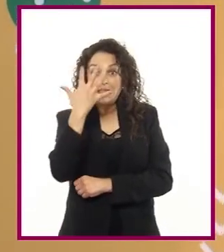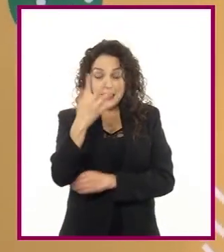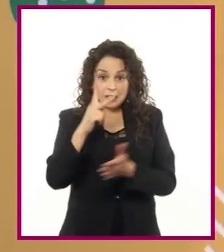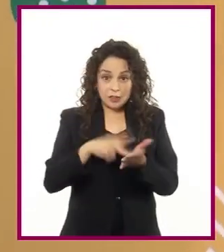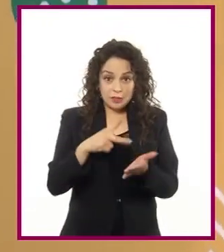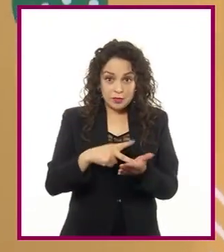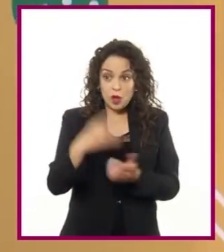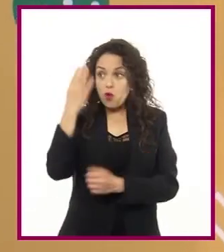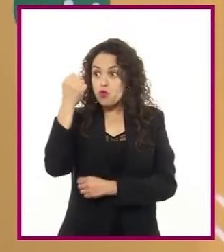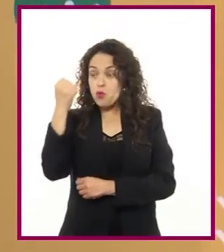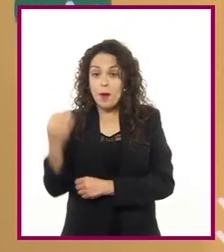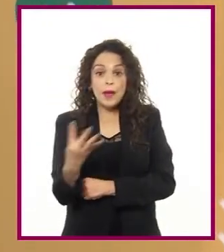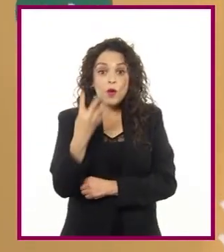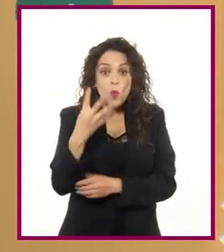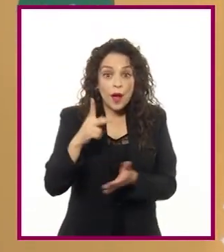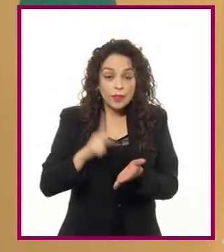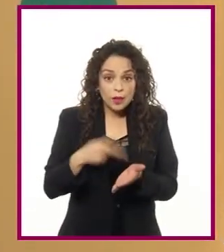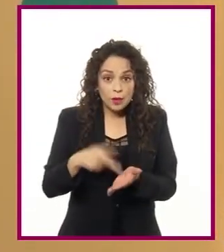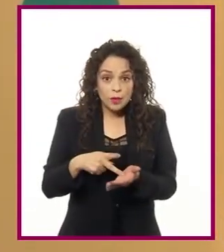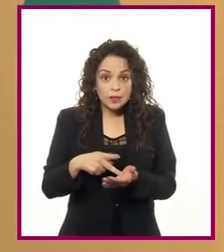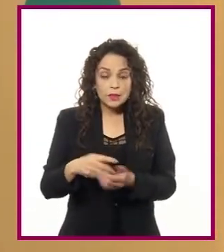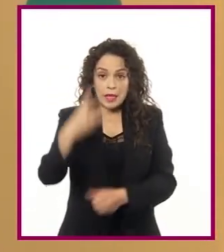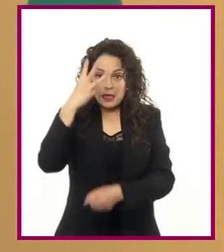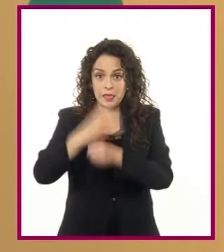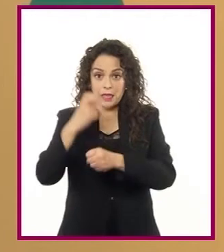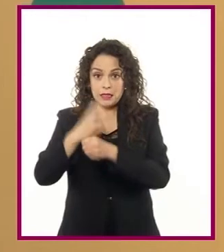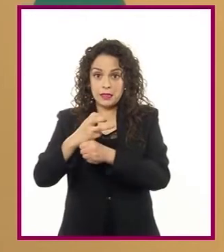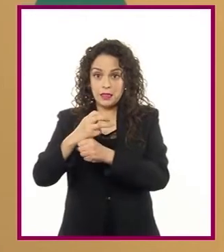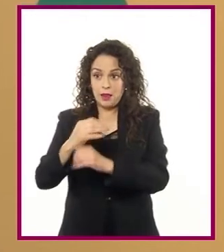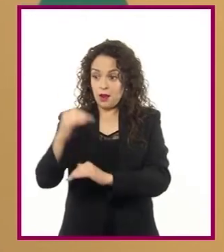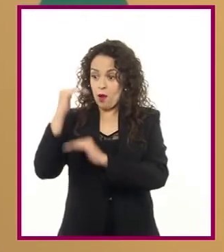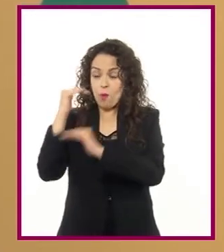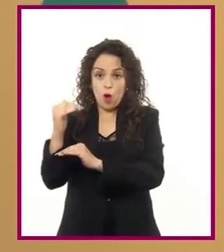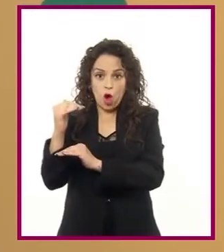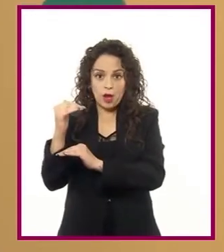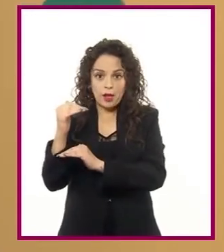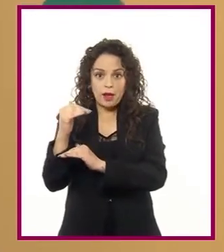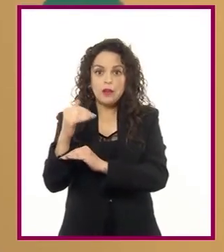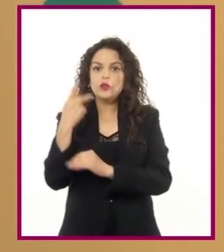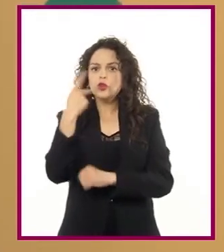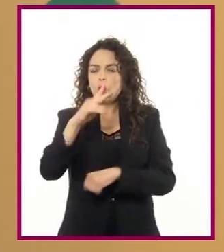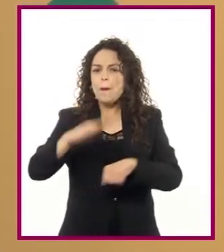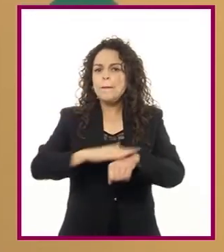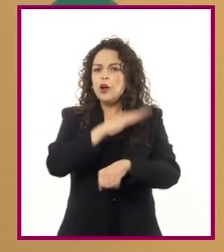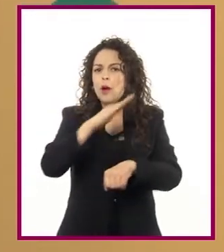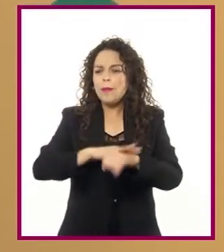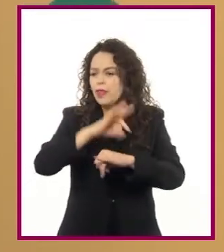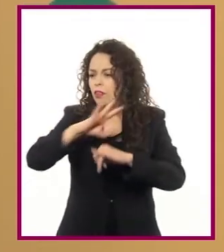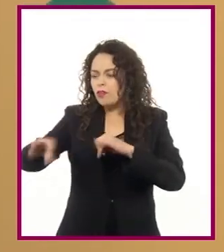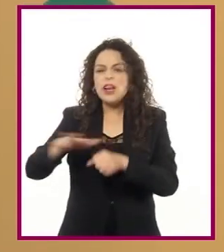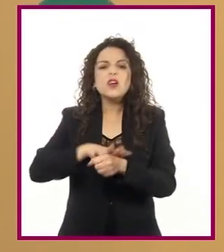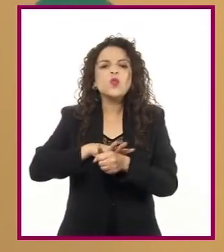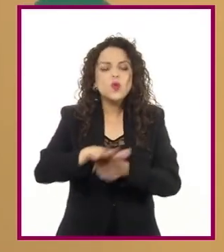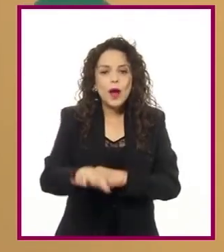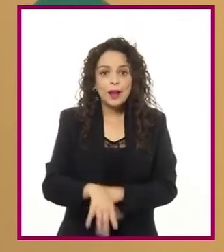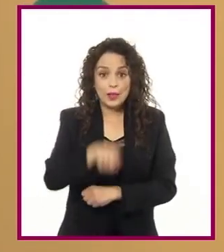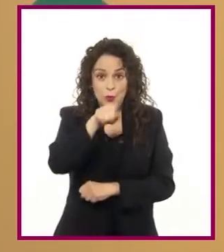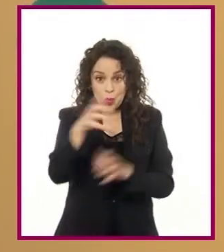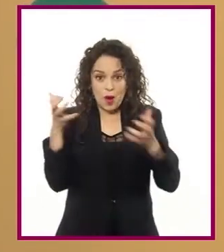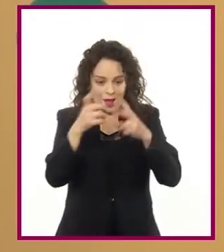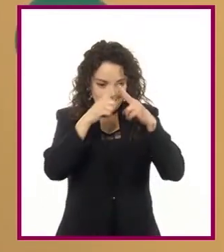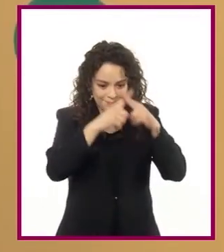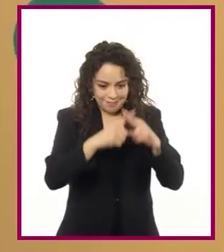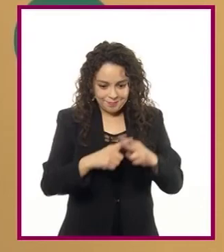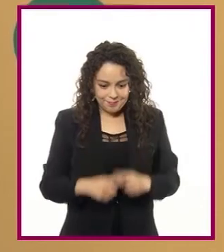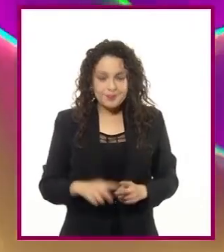9, en el bloque 3, ¿qué promedio final obtendrá? En casa, realicen los cálculos y